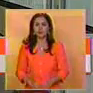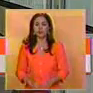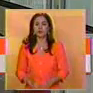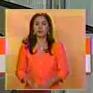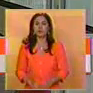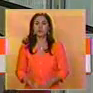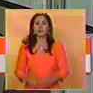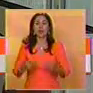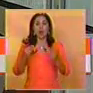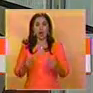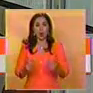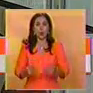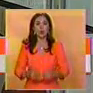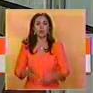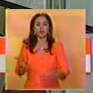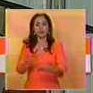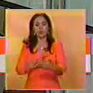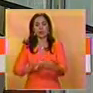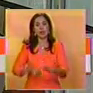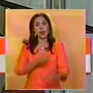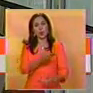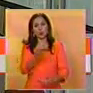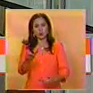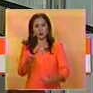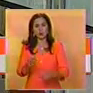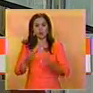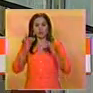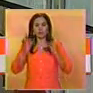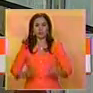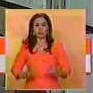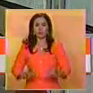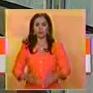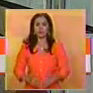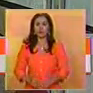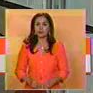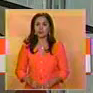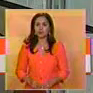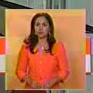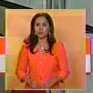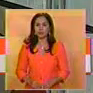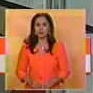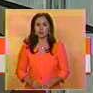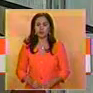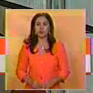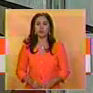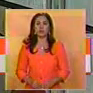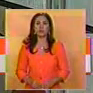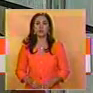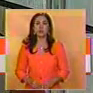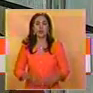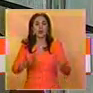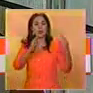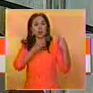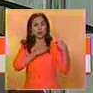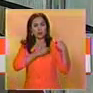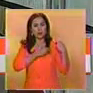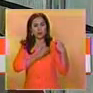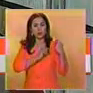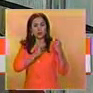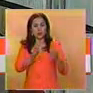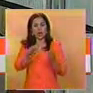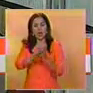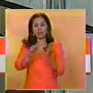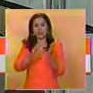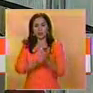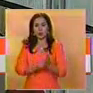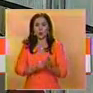Bien, ahora me permito leerle a ustedes esta resolución. En ejercicio de las atribuciones conferidas en el